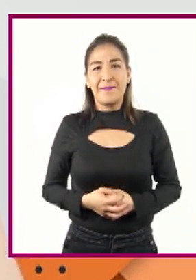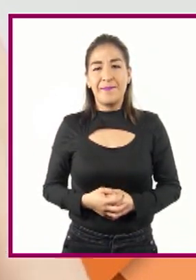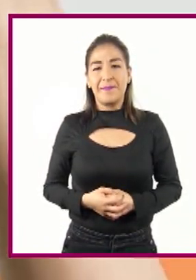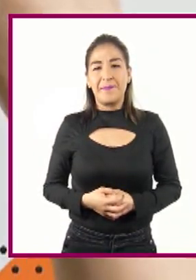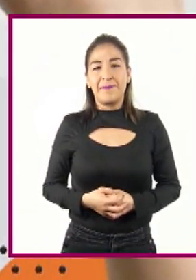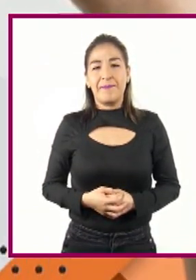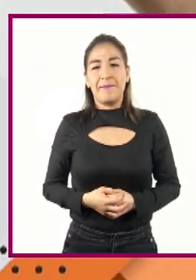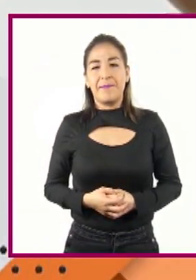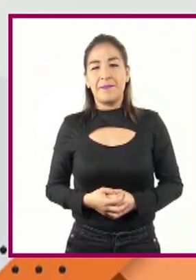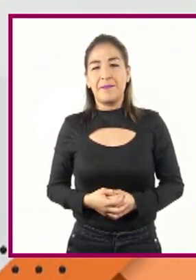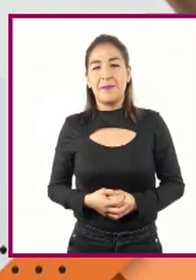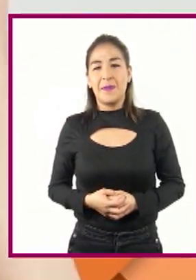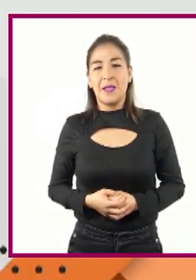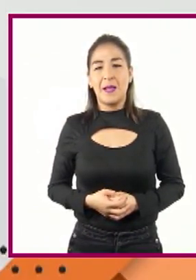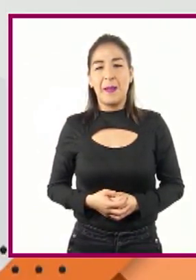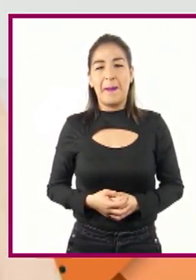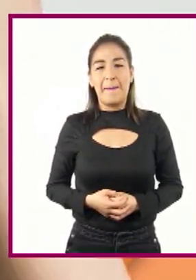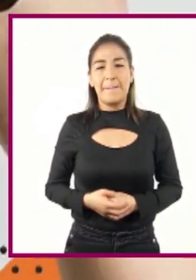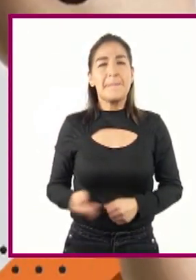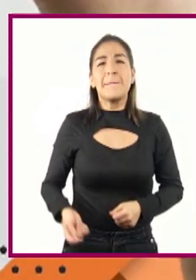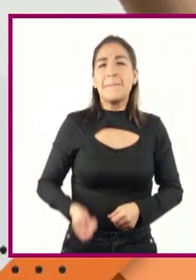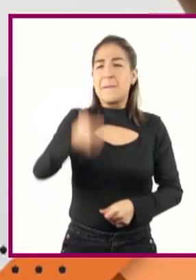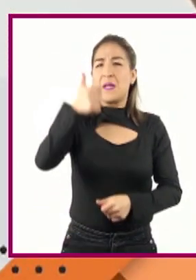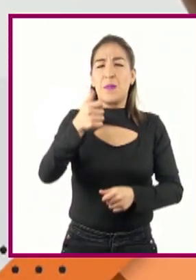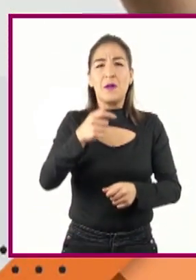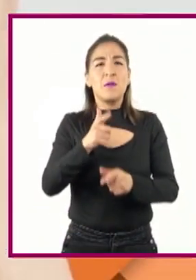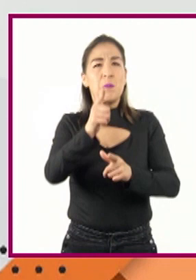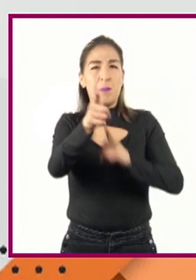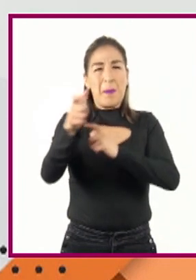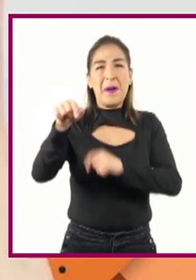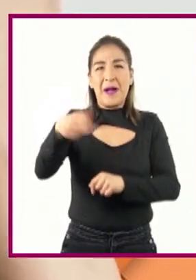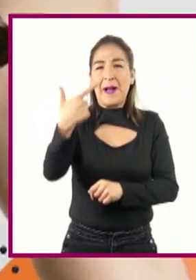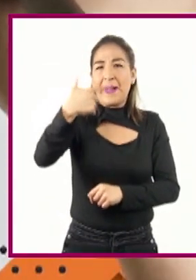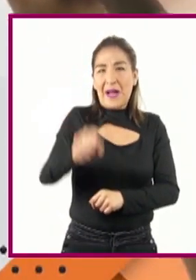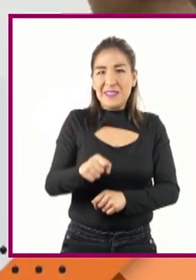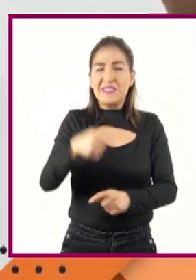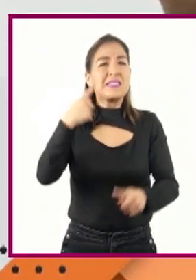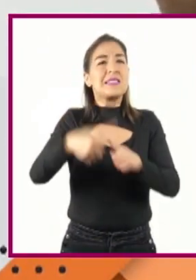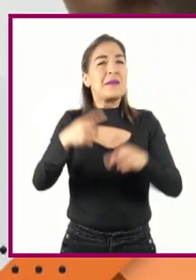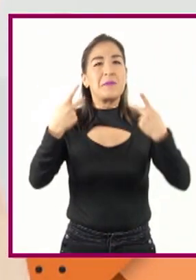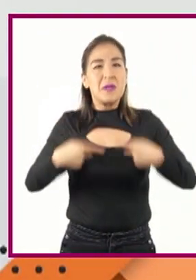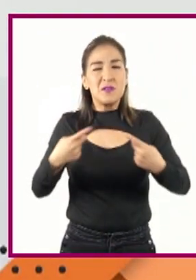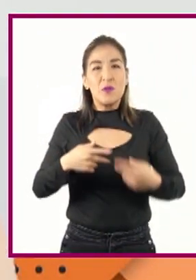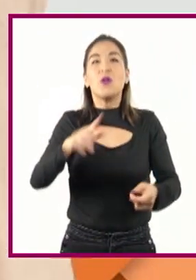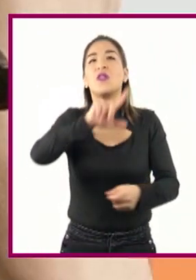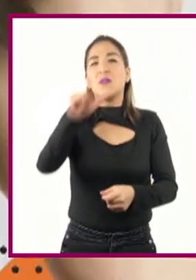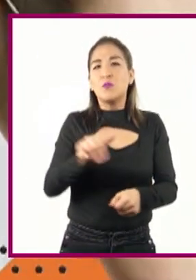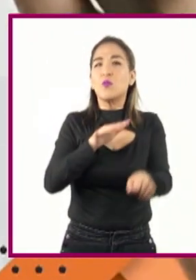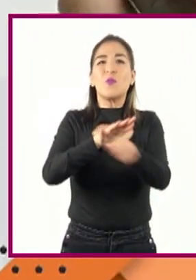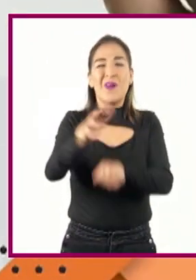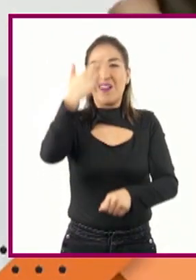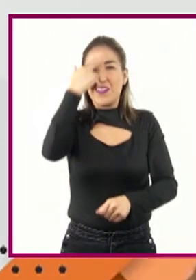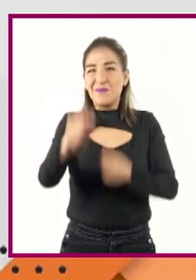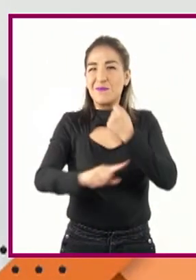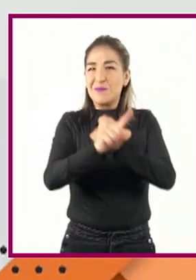¿Quién utilizó por primera vez las armas de gas y cuáles fueron las consecuencias?